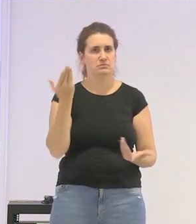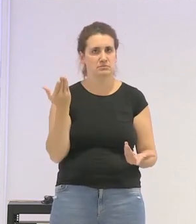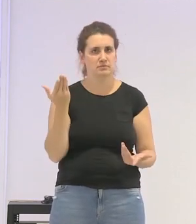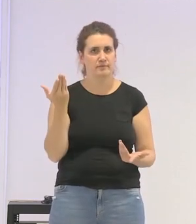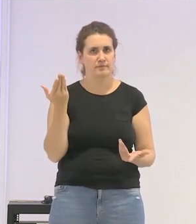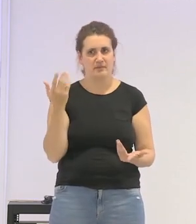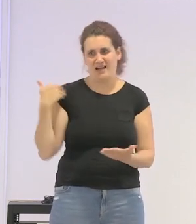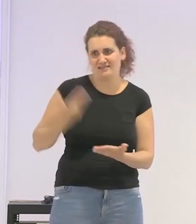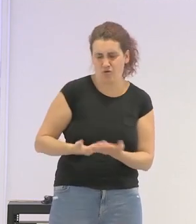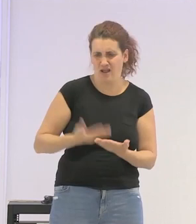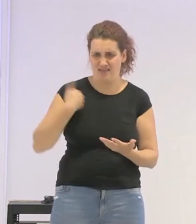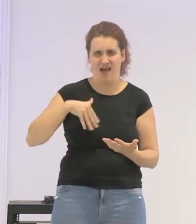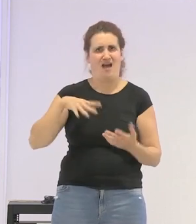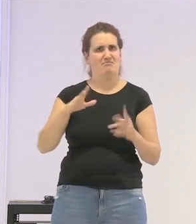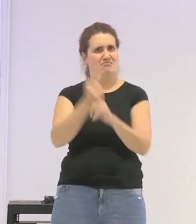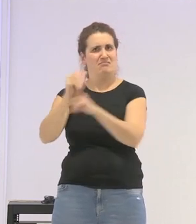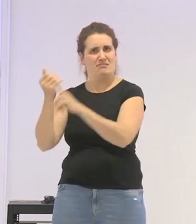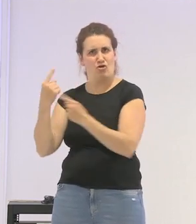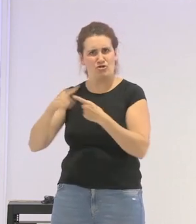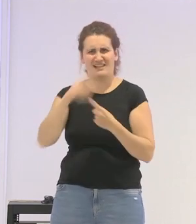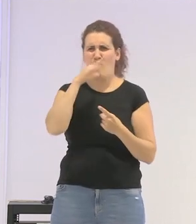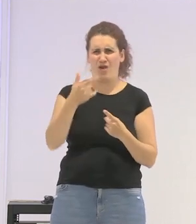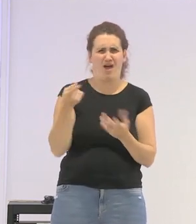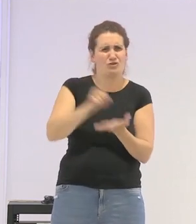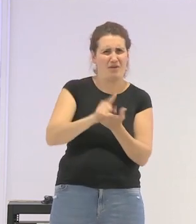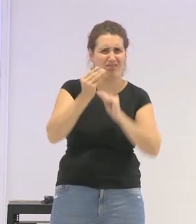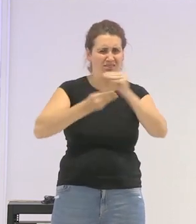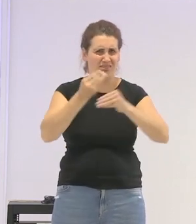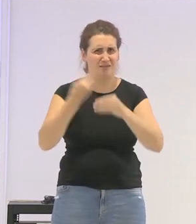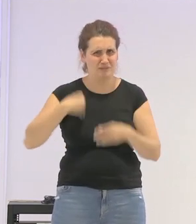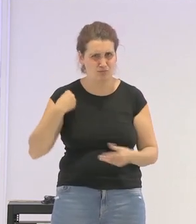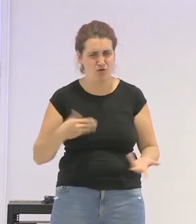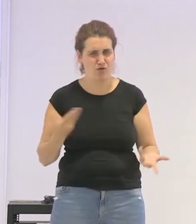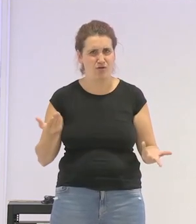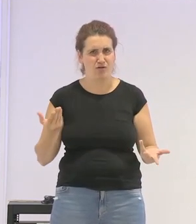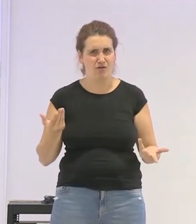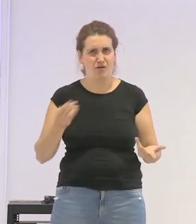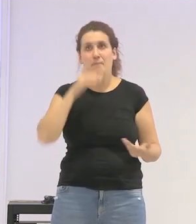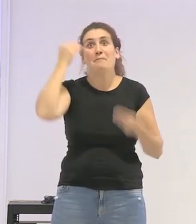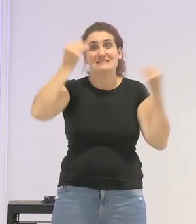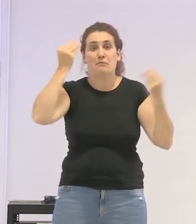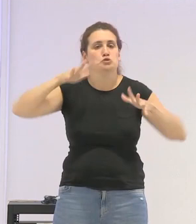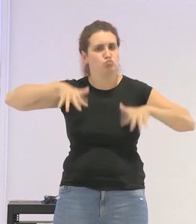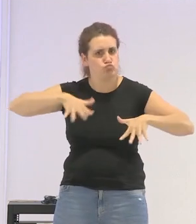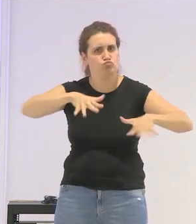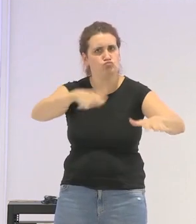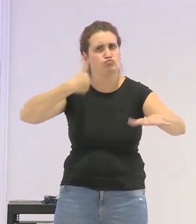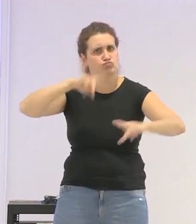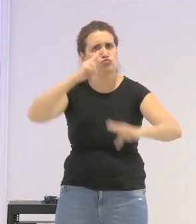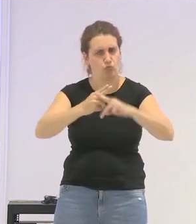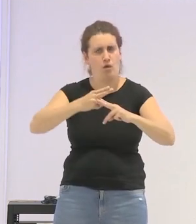pasado, creíamos que habíamos ganado. Es verdad que hubo una oleada de movilización muy